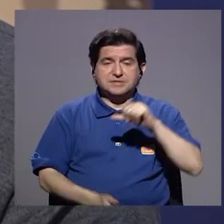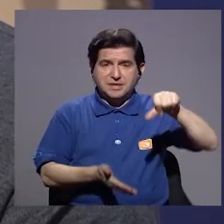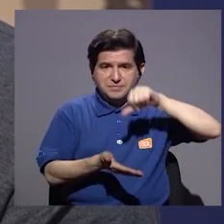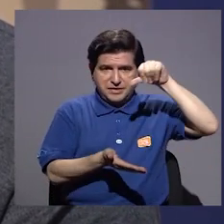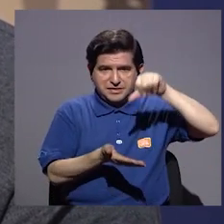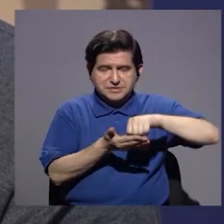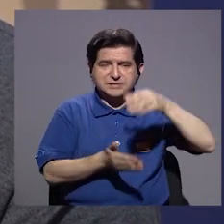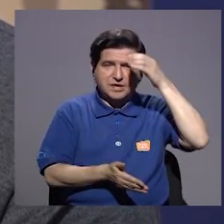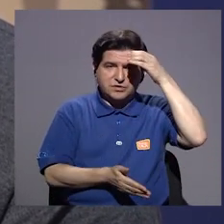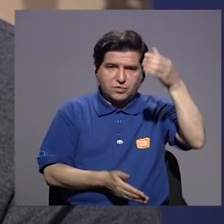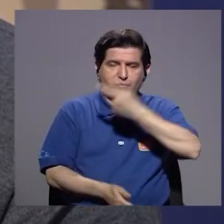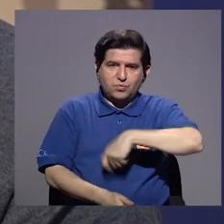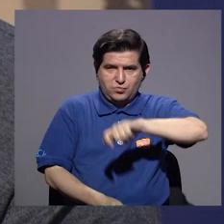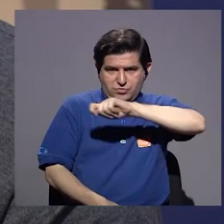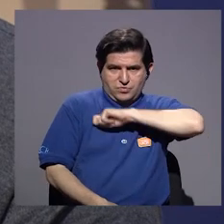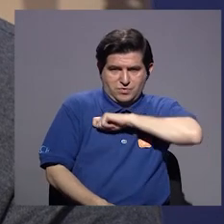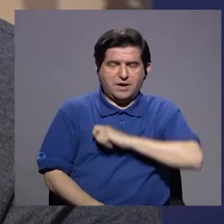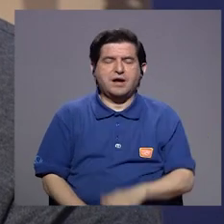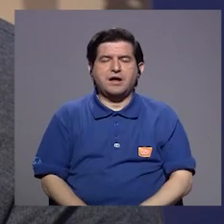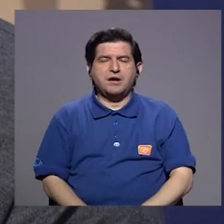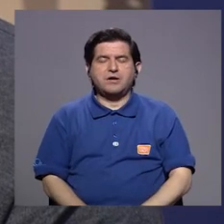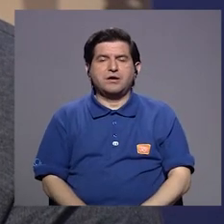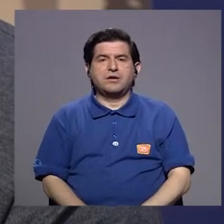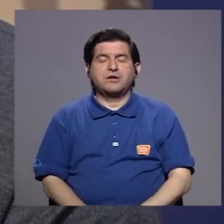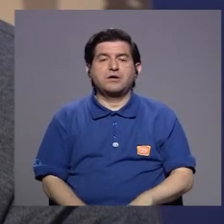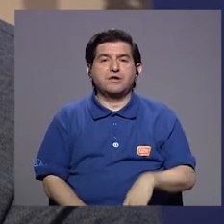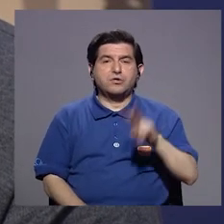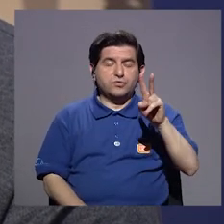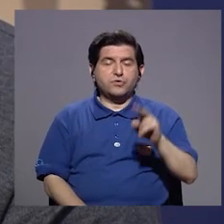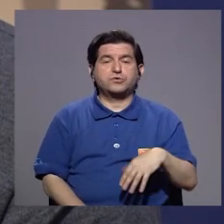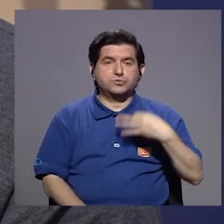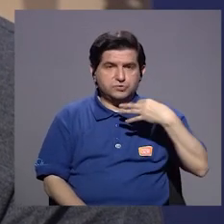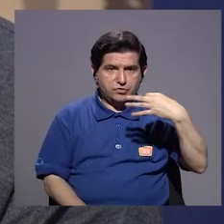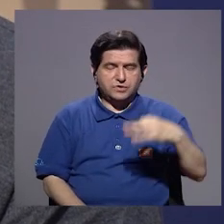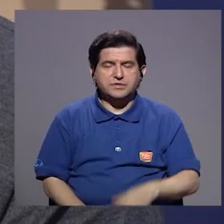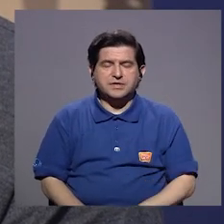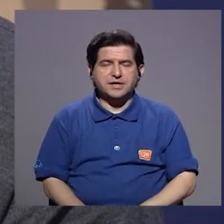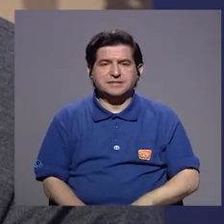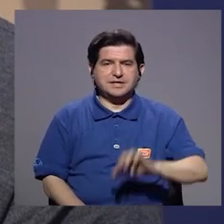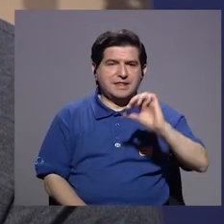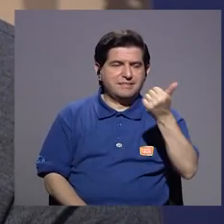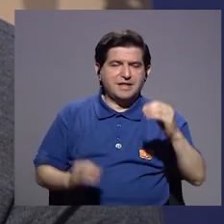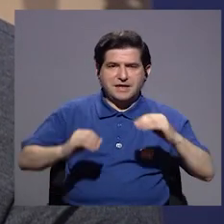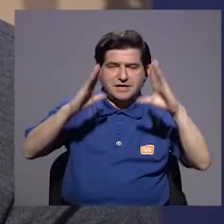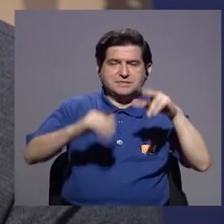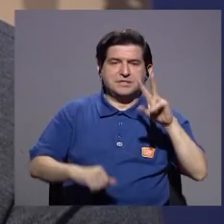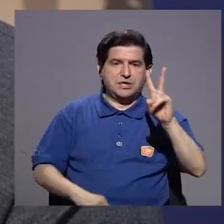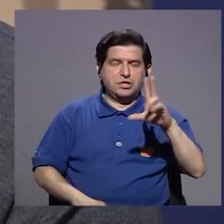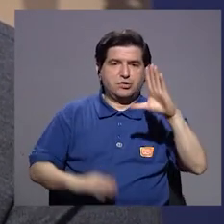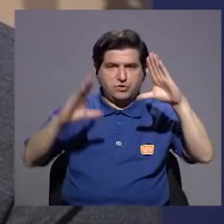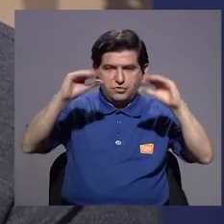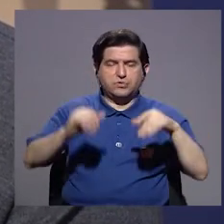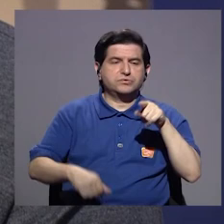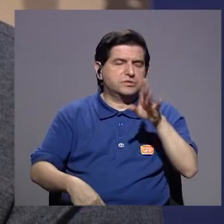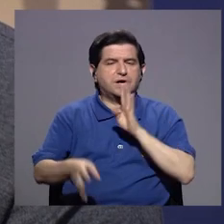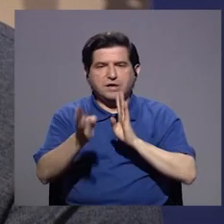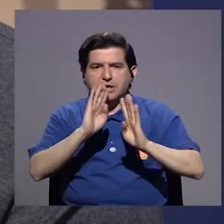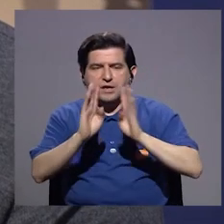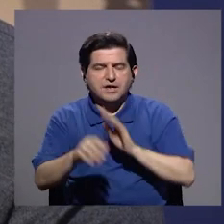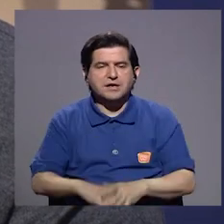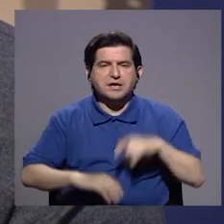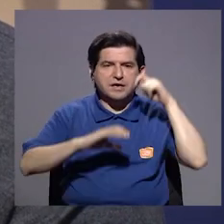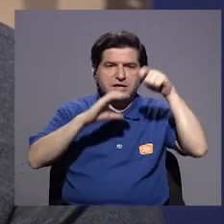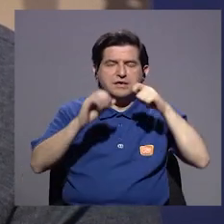el Centro Cultural de España, en Barrio Escalante. Va a haber dos diarias, una a las 10 de la mañana, otra a las 2 de la tarde, y ahí vamos a tener